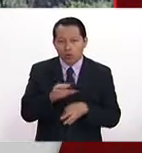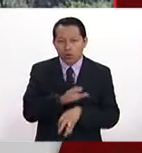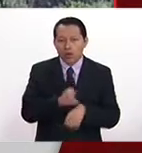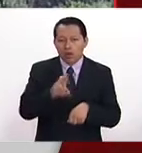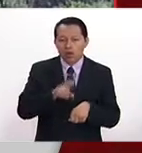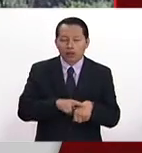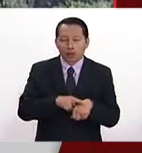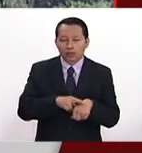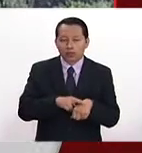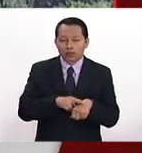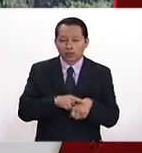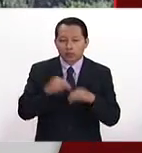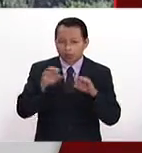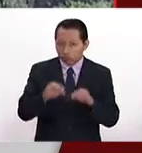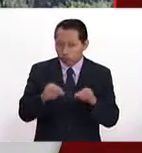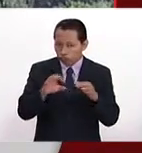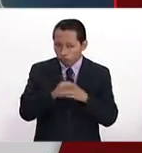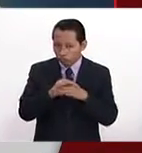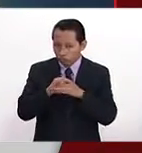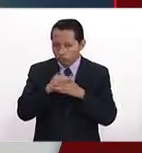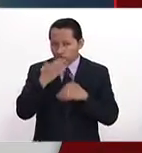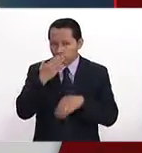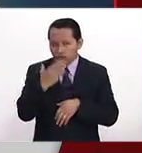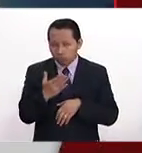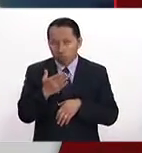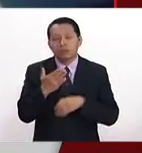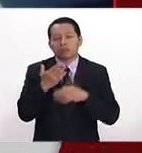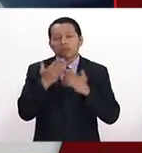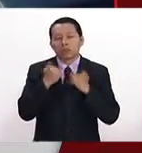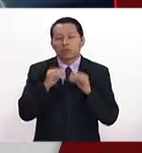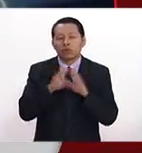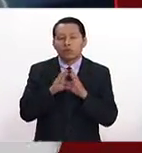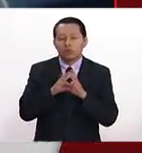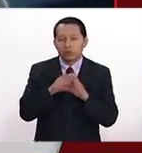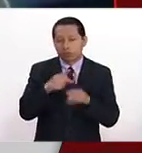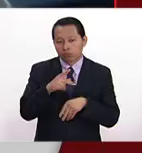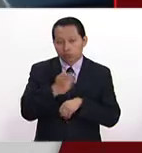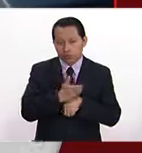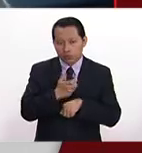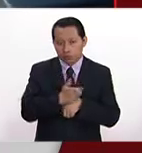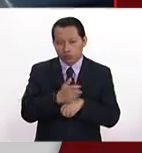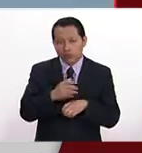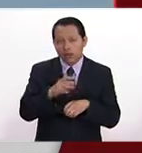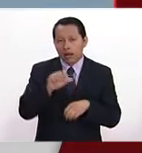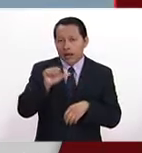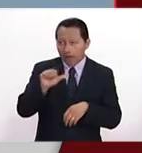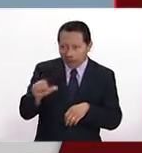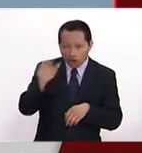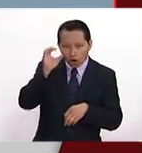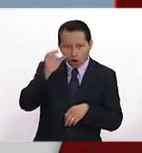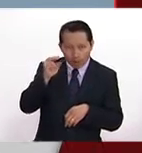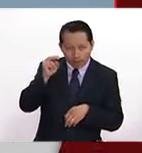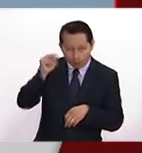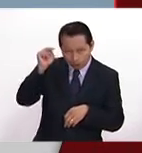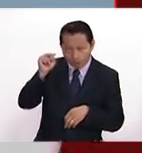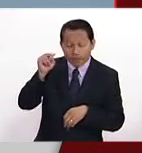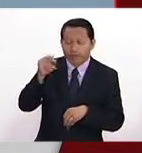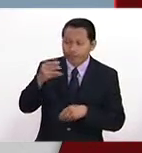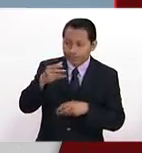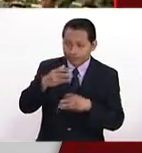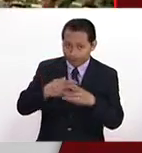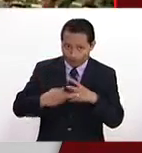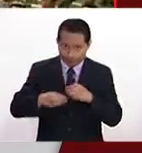coordinación muy coherente en lo que es la diplomacia estadounidense hacia Corea del Norte. Por el otro